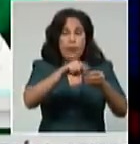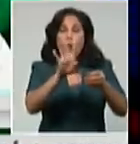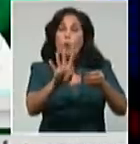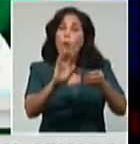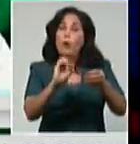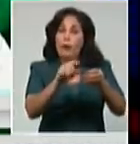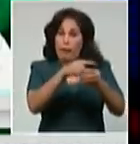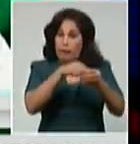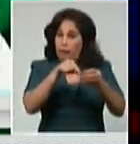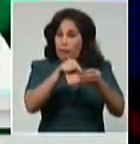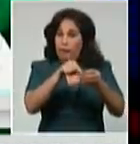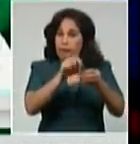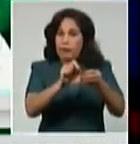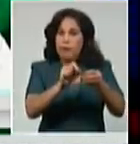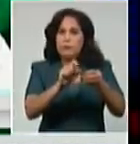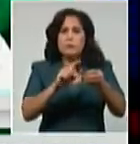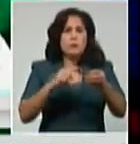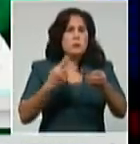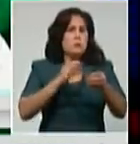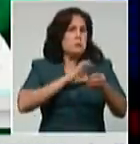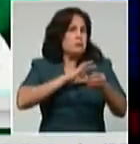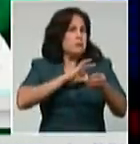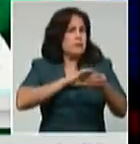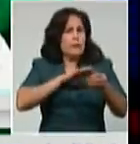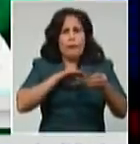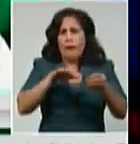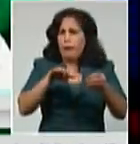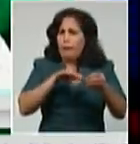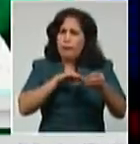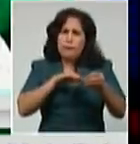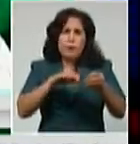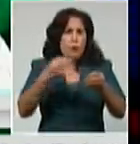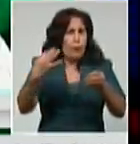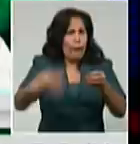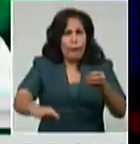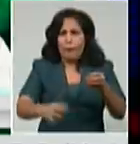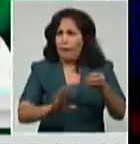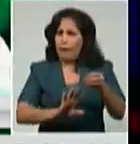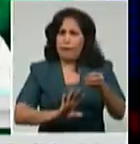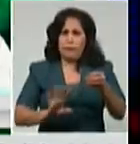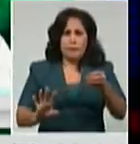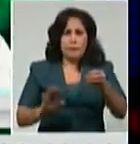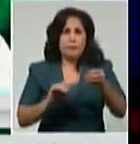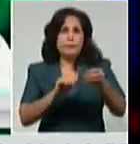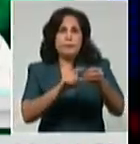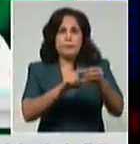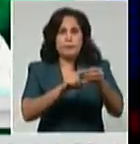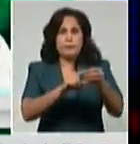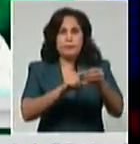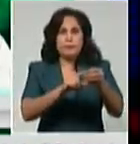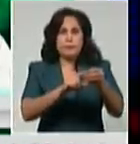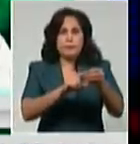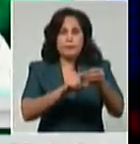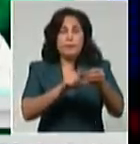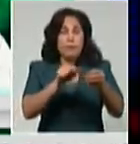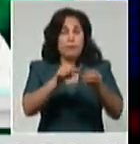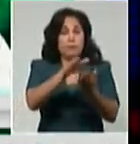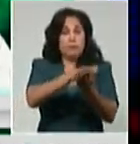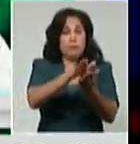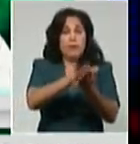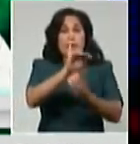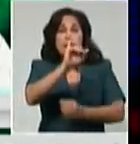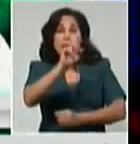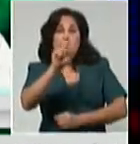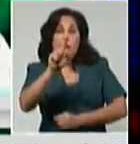71,4% eran totalmente asintomáticos en el momento que se diagnosticaron. Y ya el